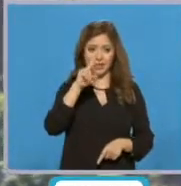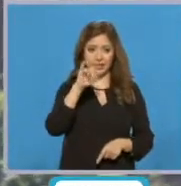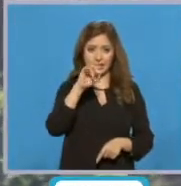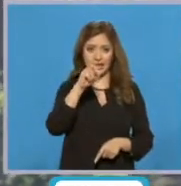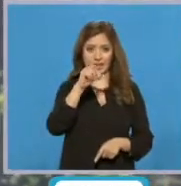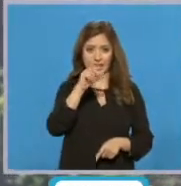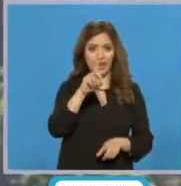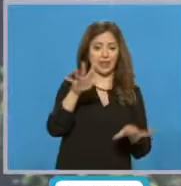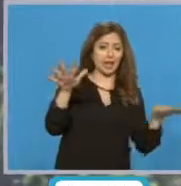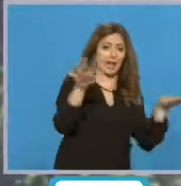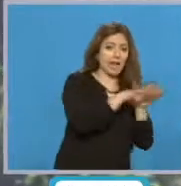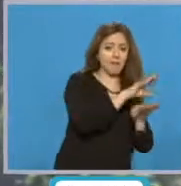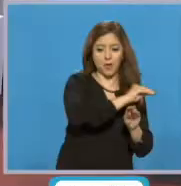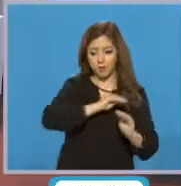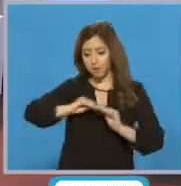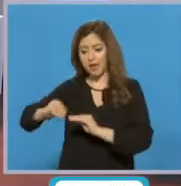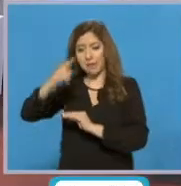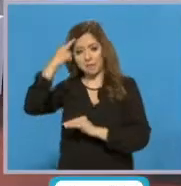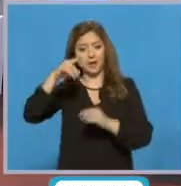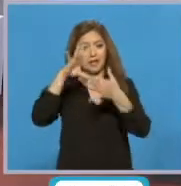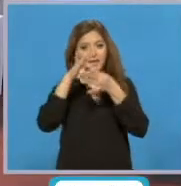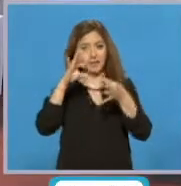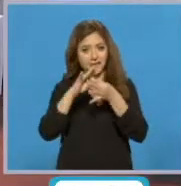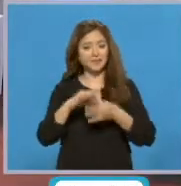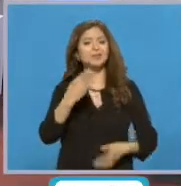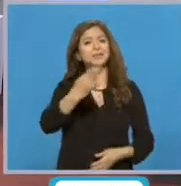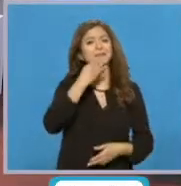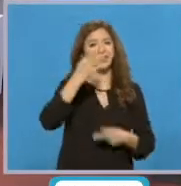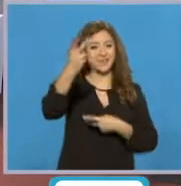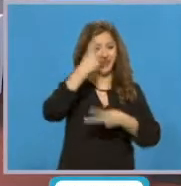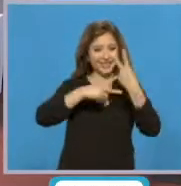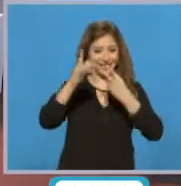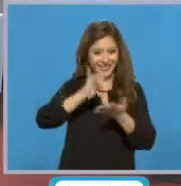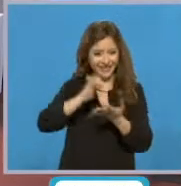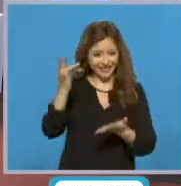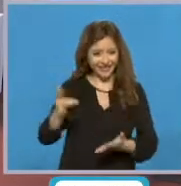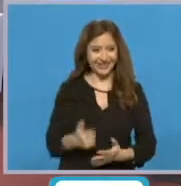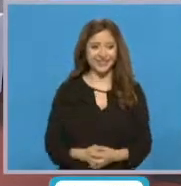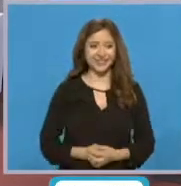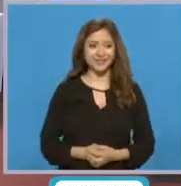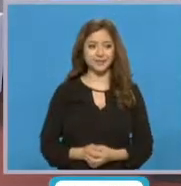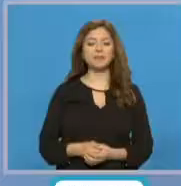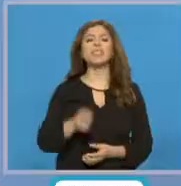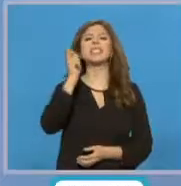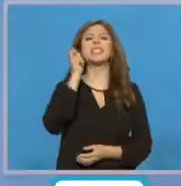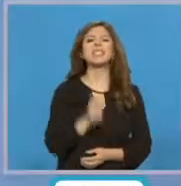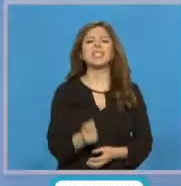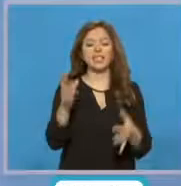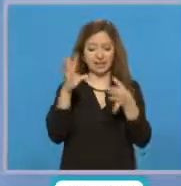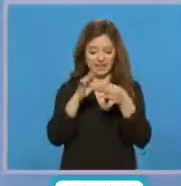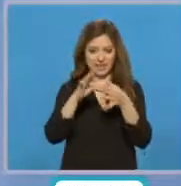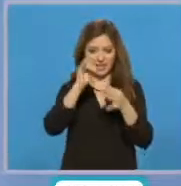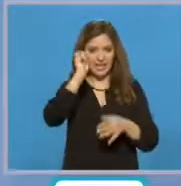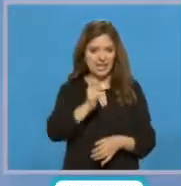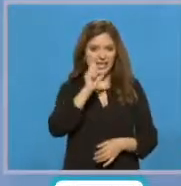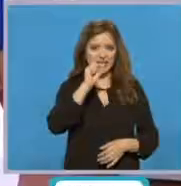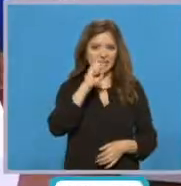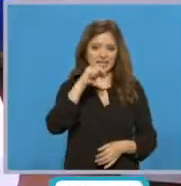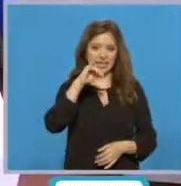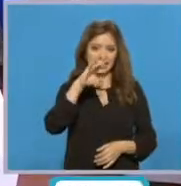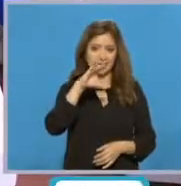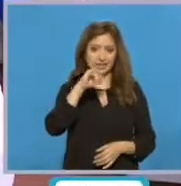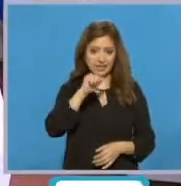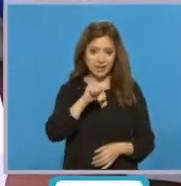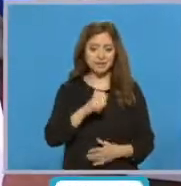y contarnos. Bienvenidas. Gracias. ¿Cómo están? Muy contenta. Háblanos de La Sentencia, Luz María. Ay, bueno, Sentencia es